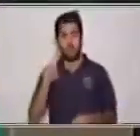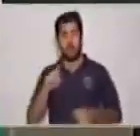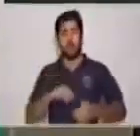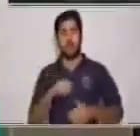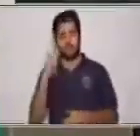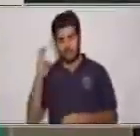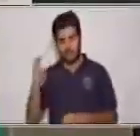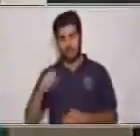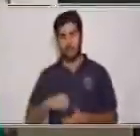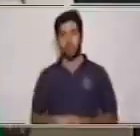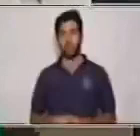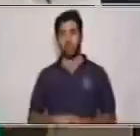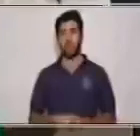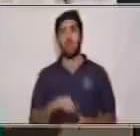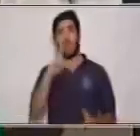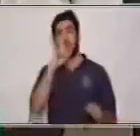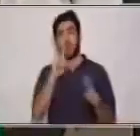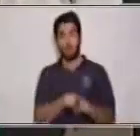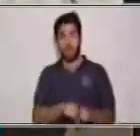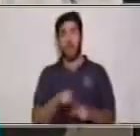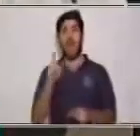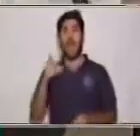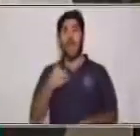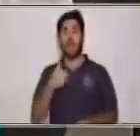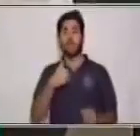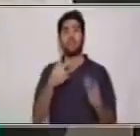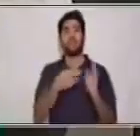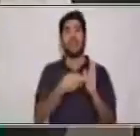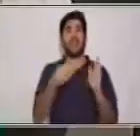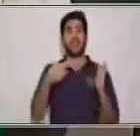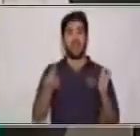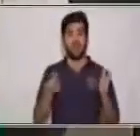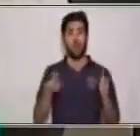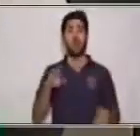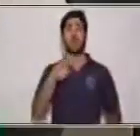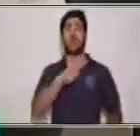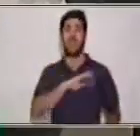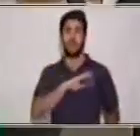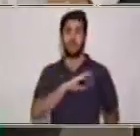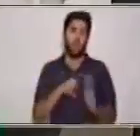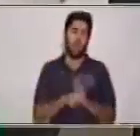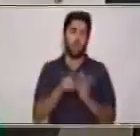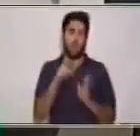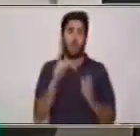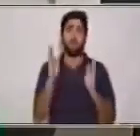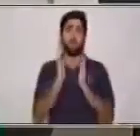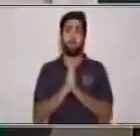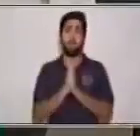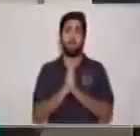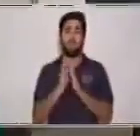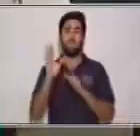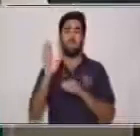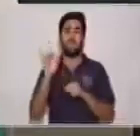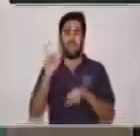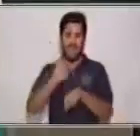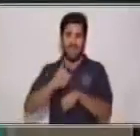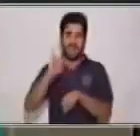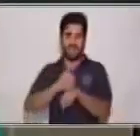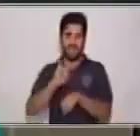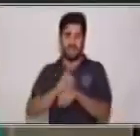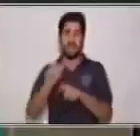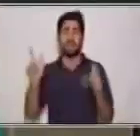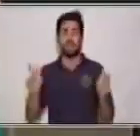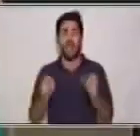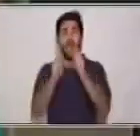guerra. Existen himnos religiosos que van acompañados de la liturgia y son los que son utilizados en